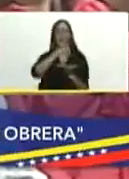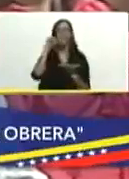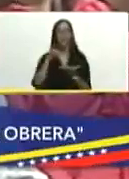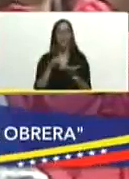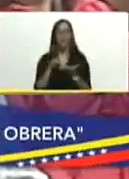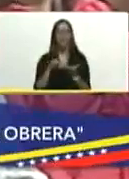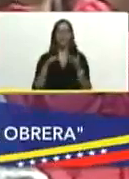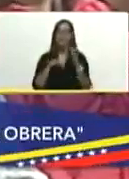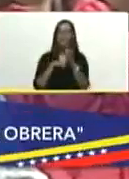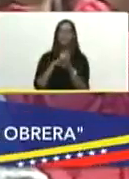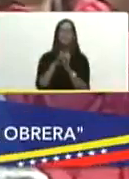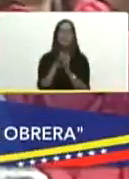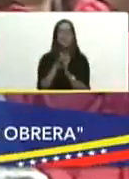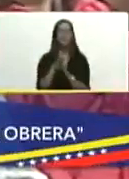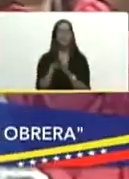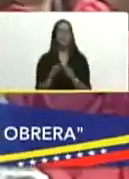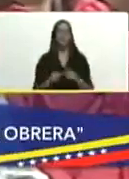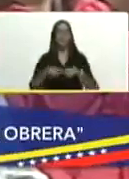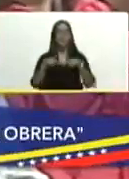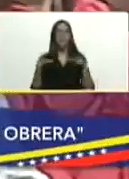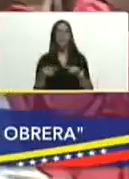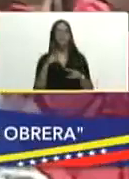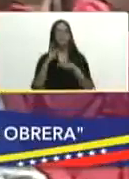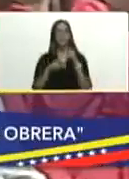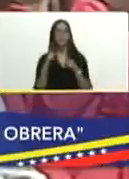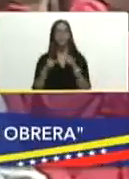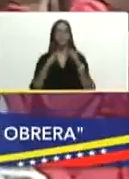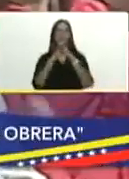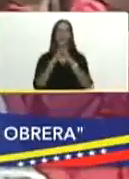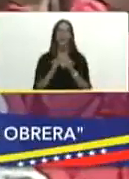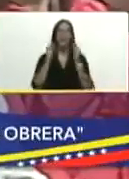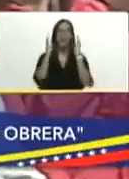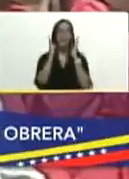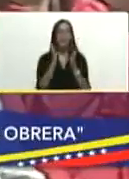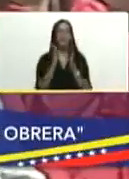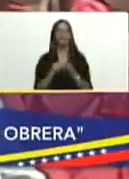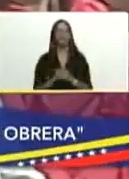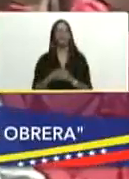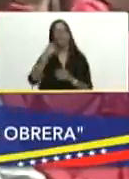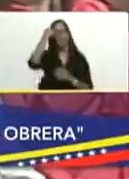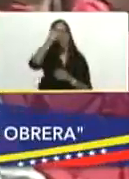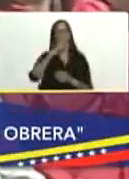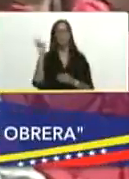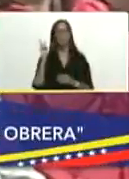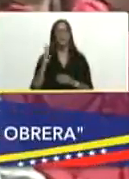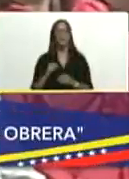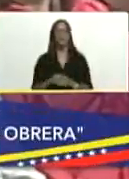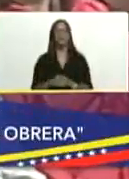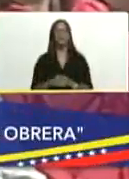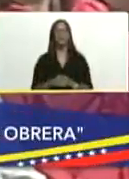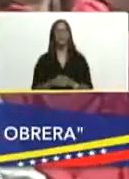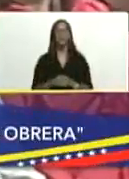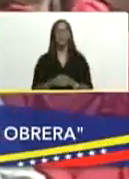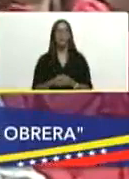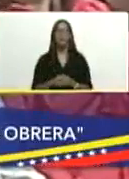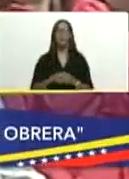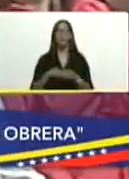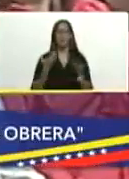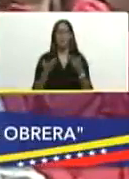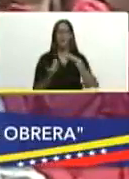que trasciendan del espacio productivo a toda la atención de las necesidades del pueblo venezolano la plataforma está lista